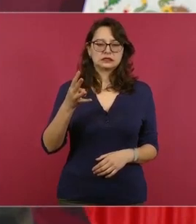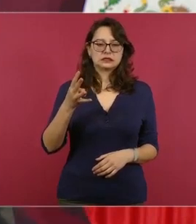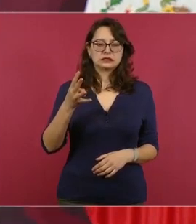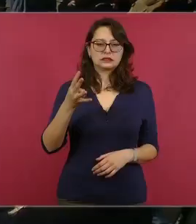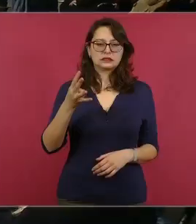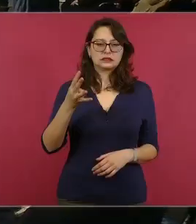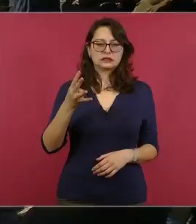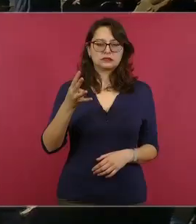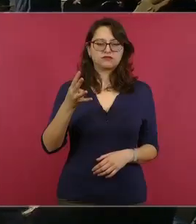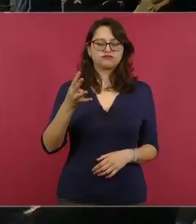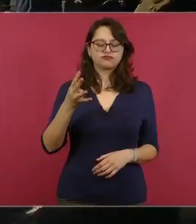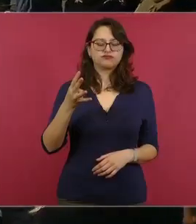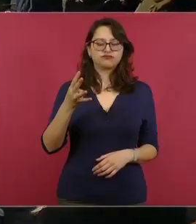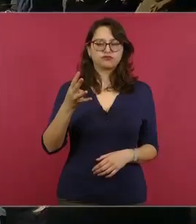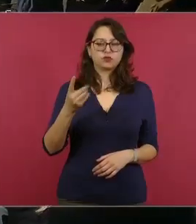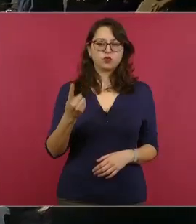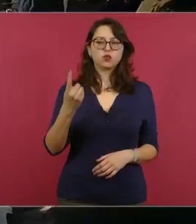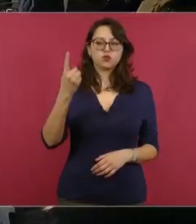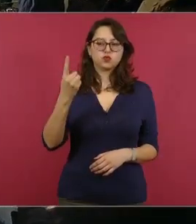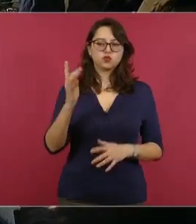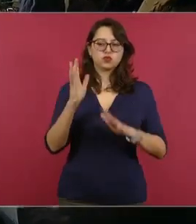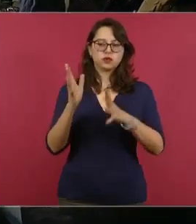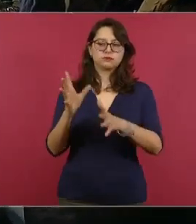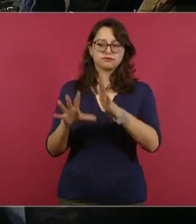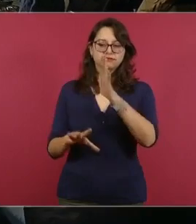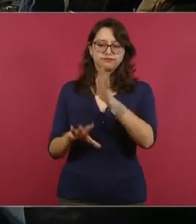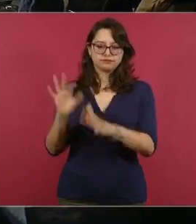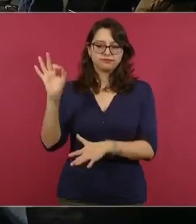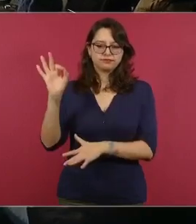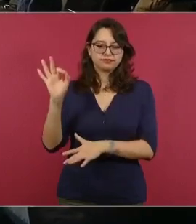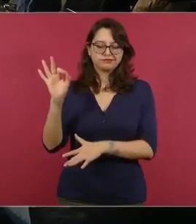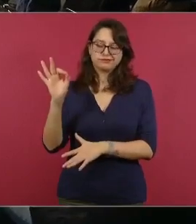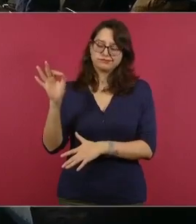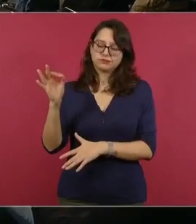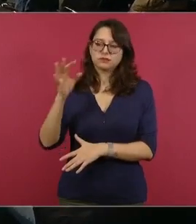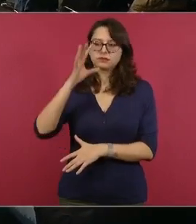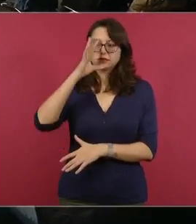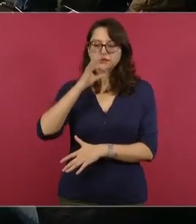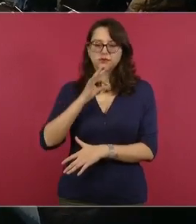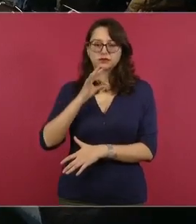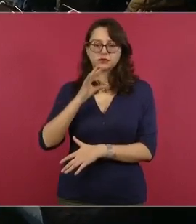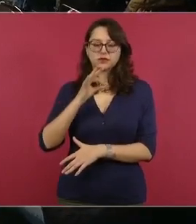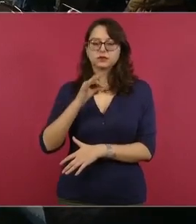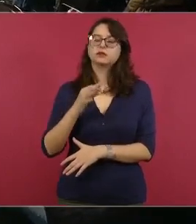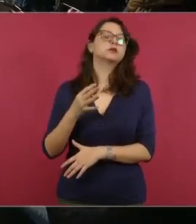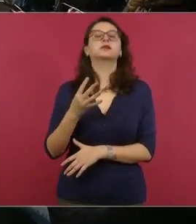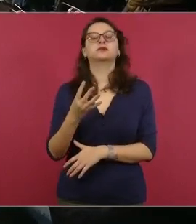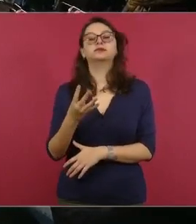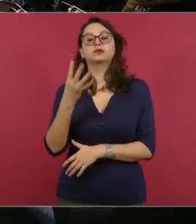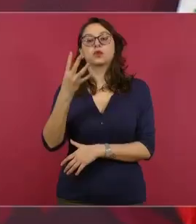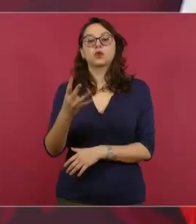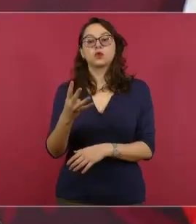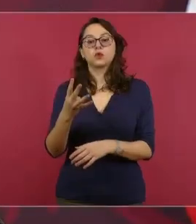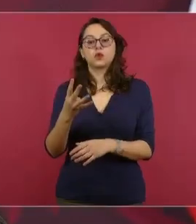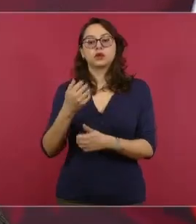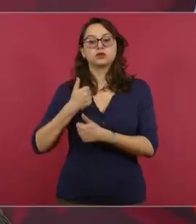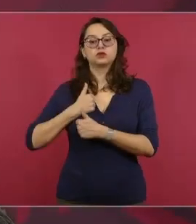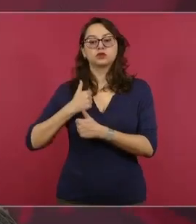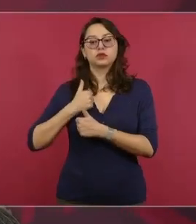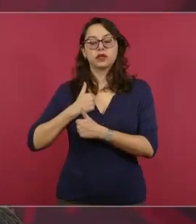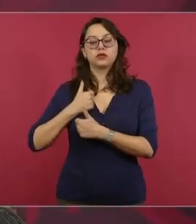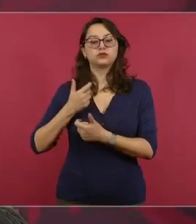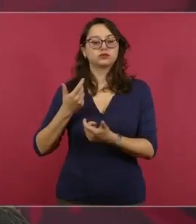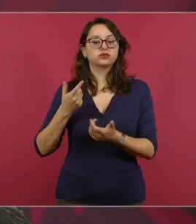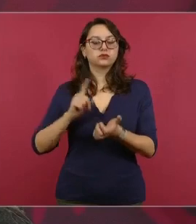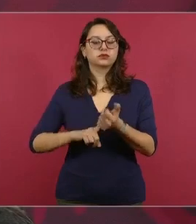lamentablemente se encontró uno de Marina, los cuatro desaparecidos son de